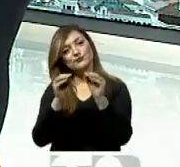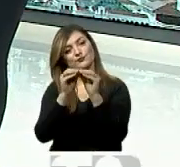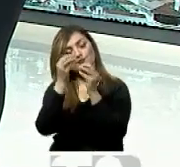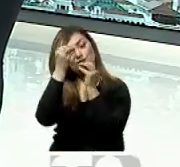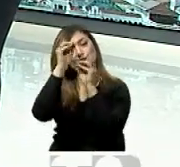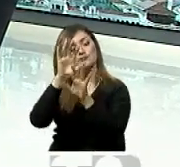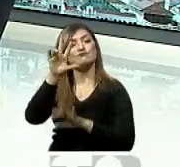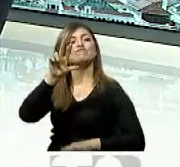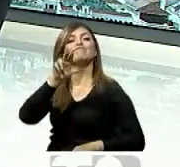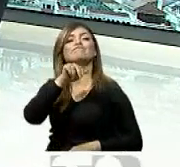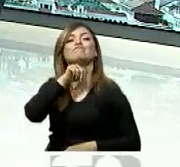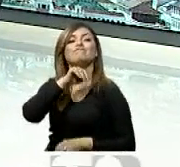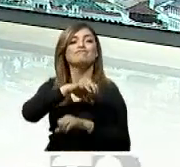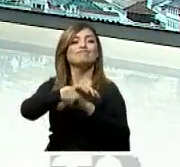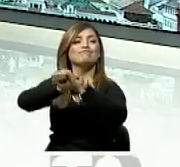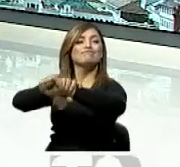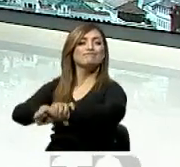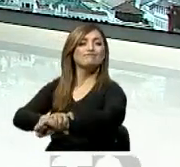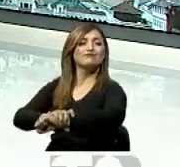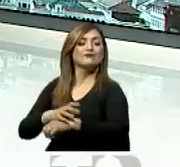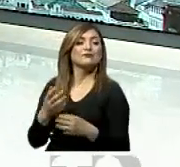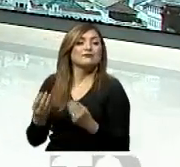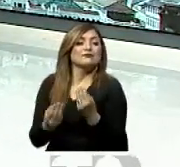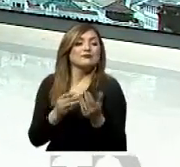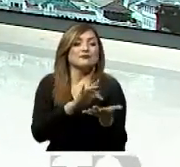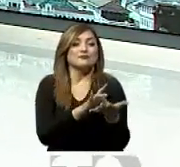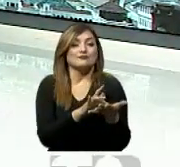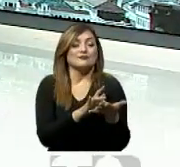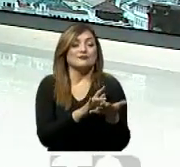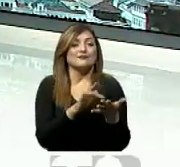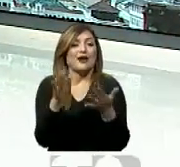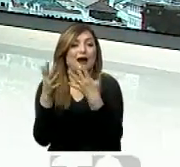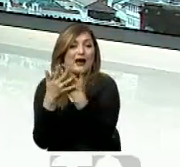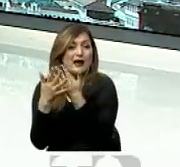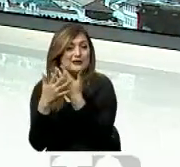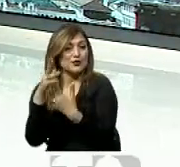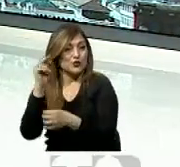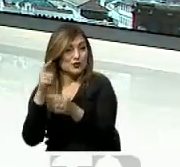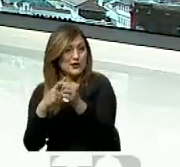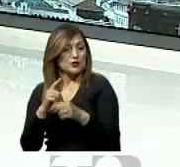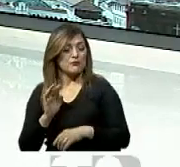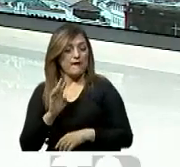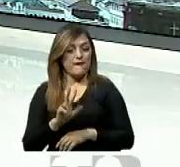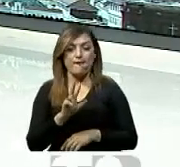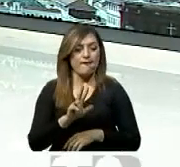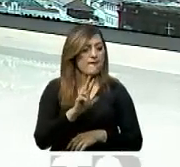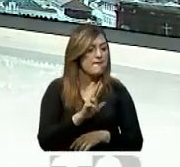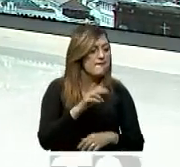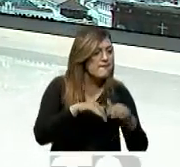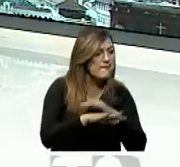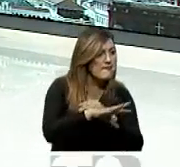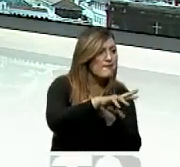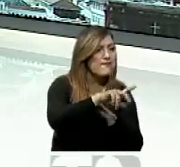información. 3 delincuentes fueron detenidos tras robar una farmacia, esto en el sector de Carcelén, en el norte de Quito. Cámaras de